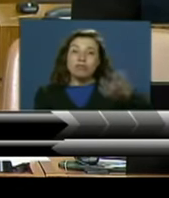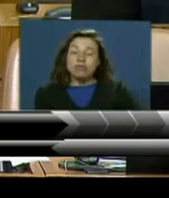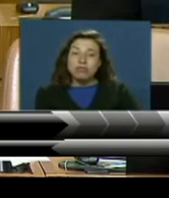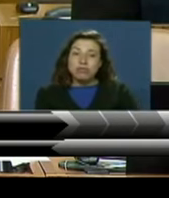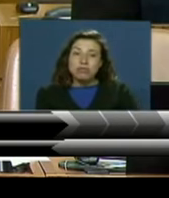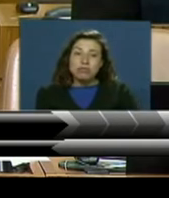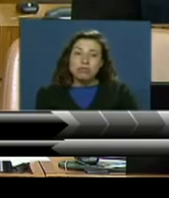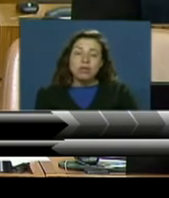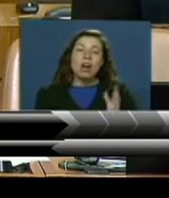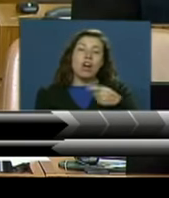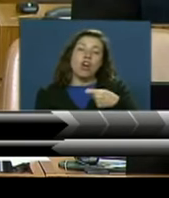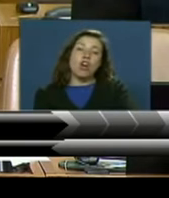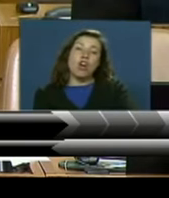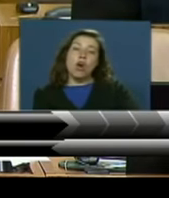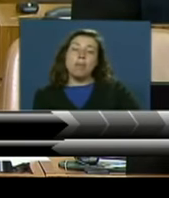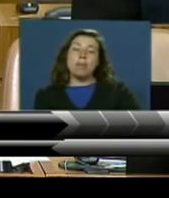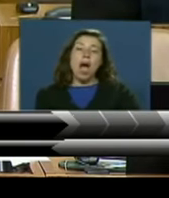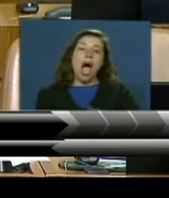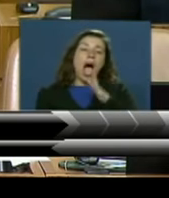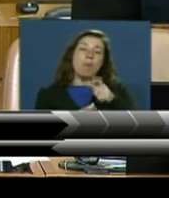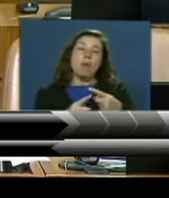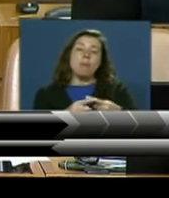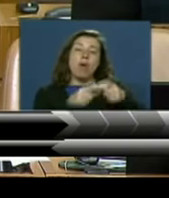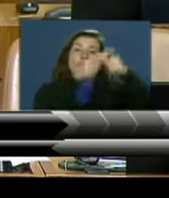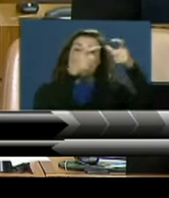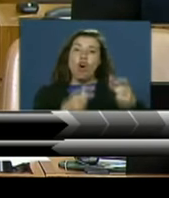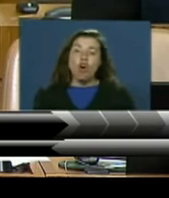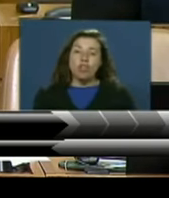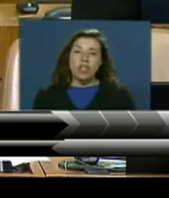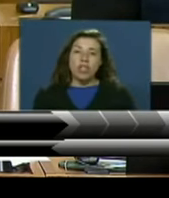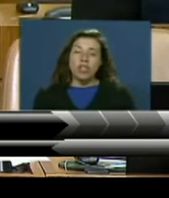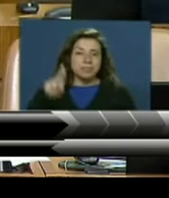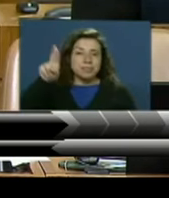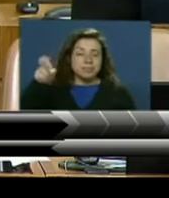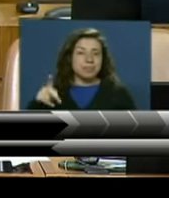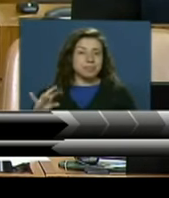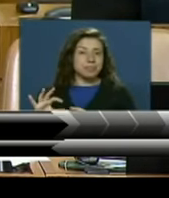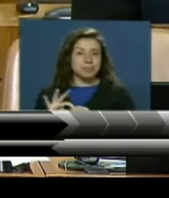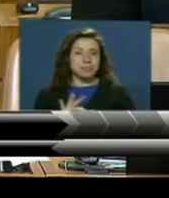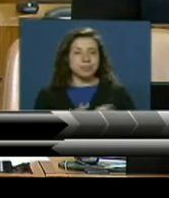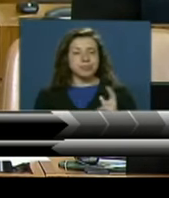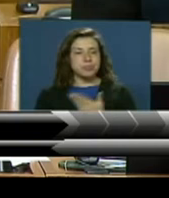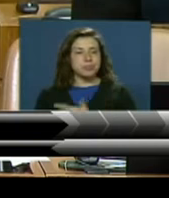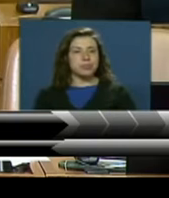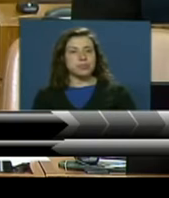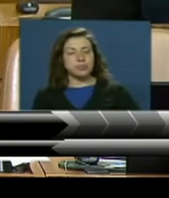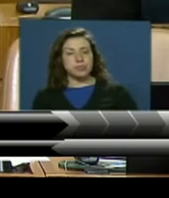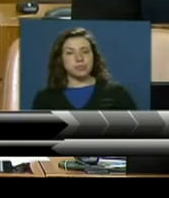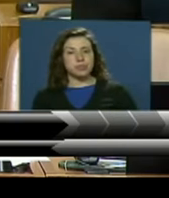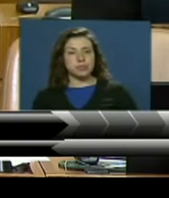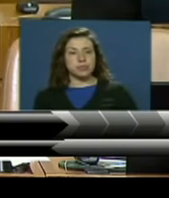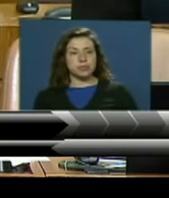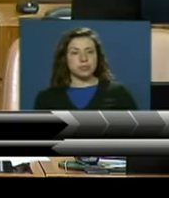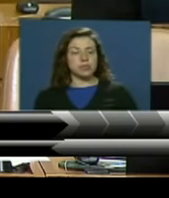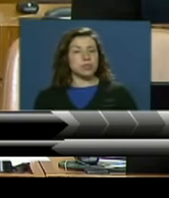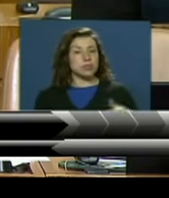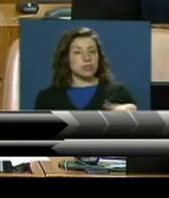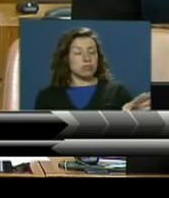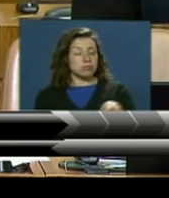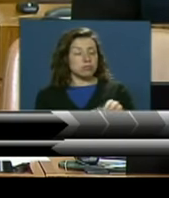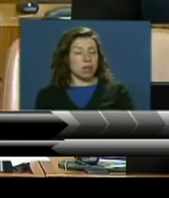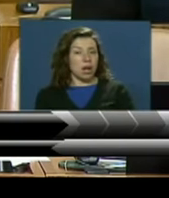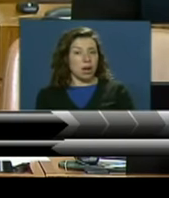vertiente, comprar embotellada, cierre comillas. En razón a esto, señor presidente, si bien en su momento se tomaron